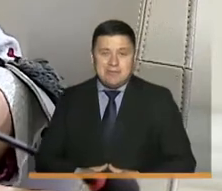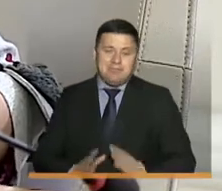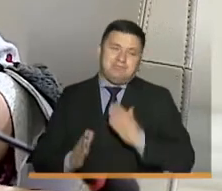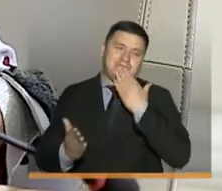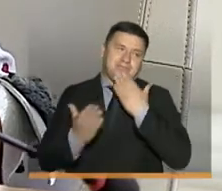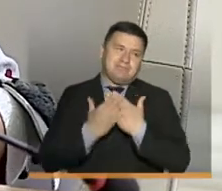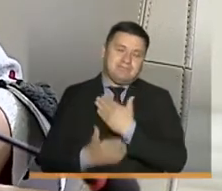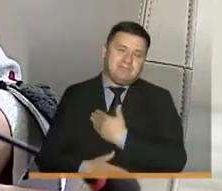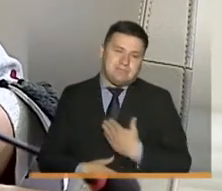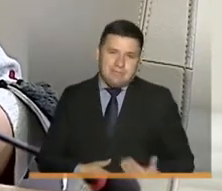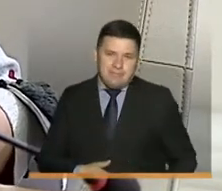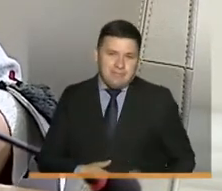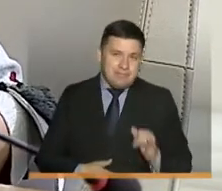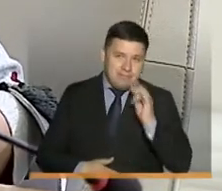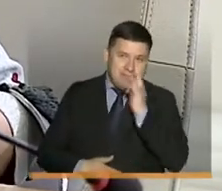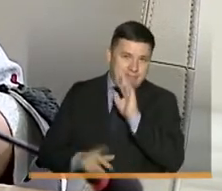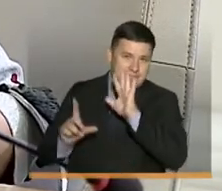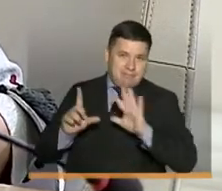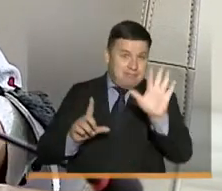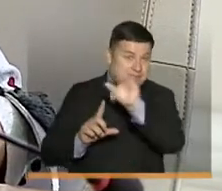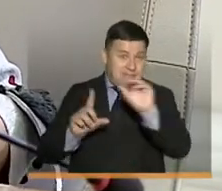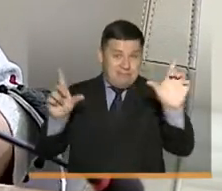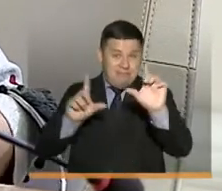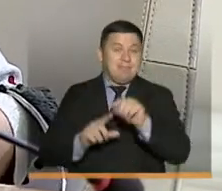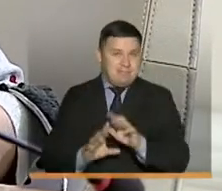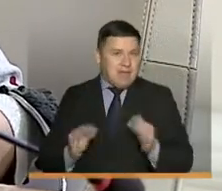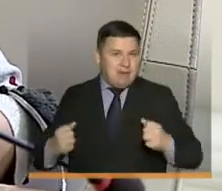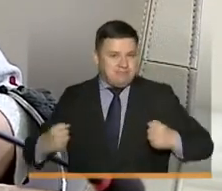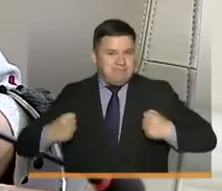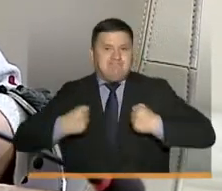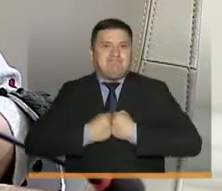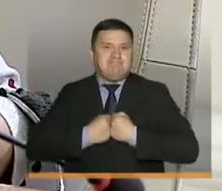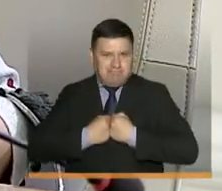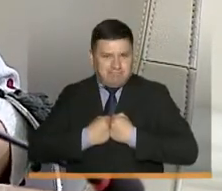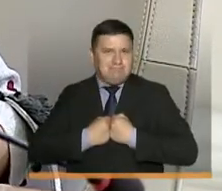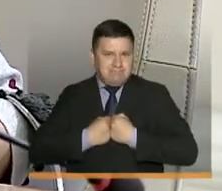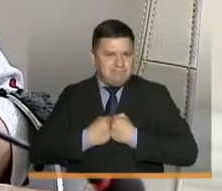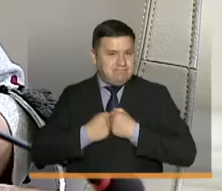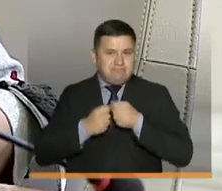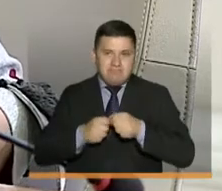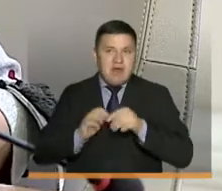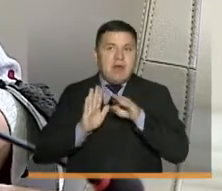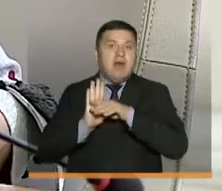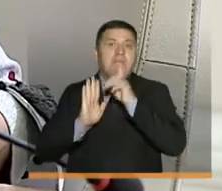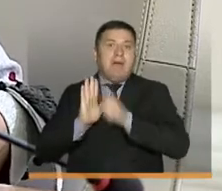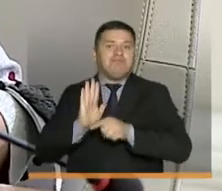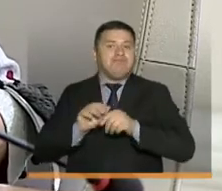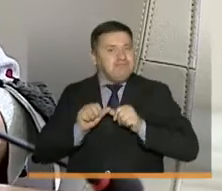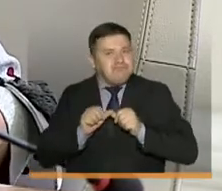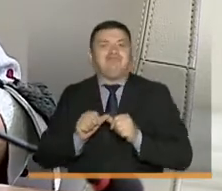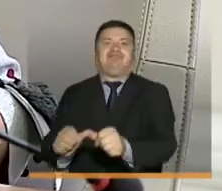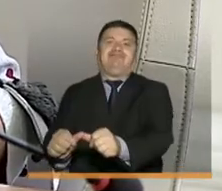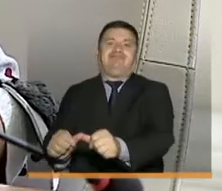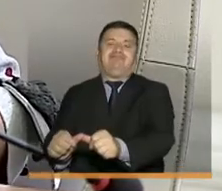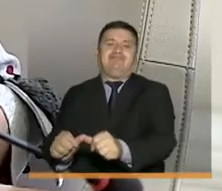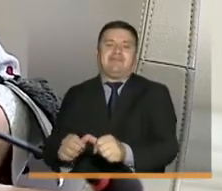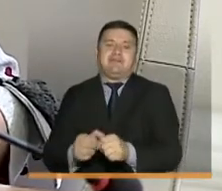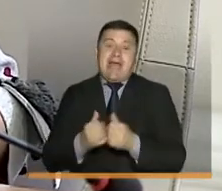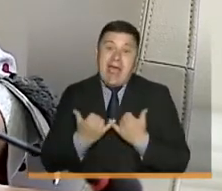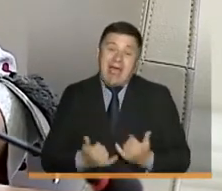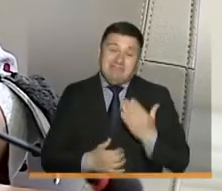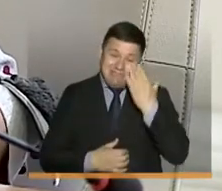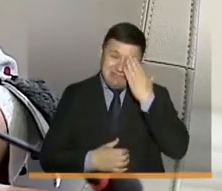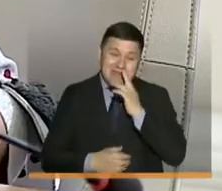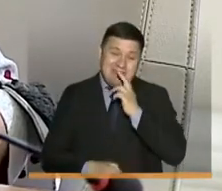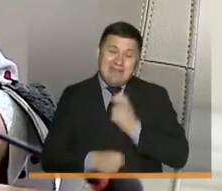Gracias, presidente. Como podrían ver todos los televidentes, esta alianza, como usted dijo, llegó para quedarse. Y una de las consecuencias de estos momentos